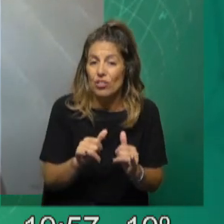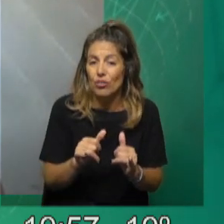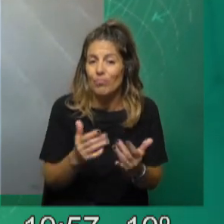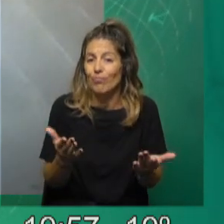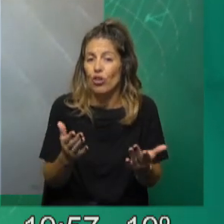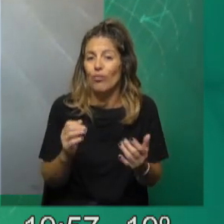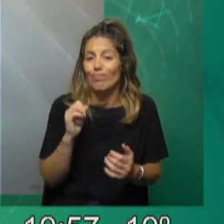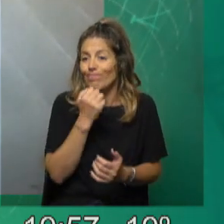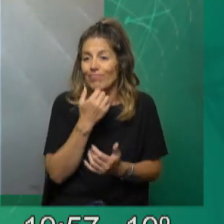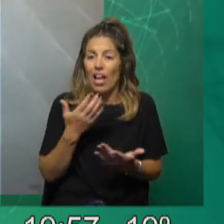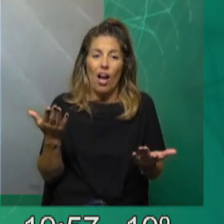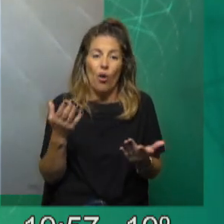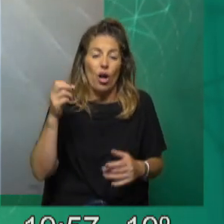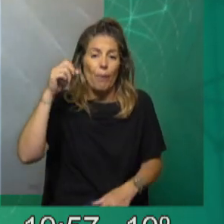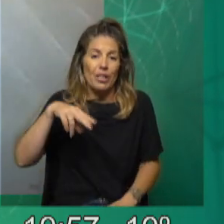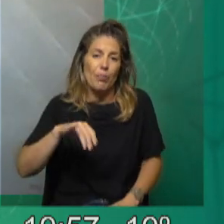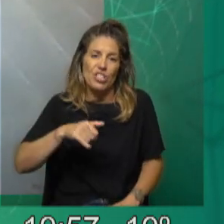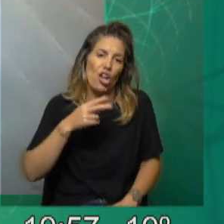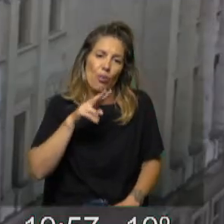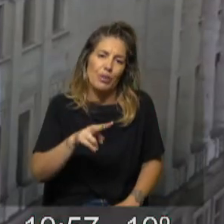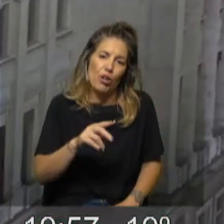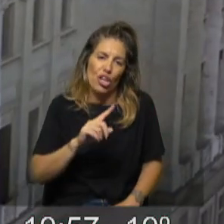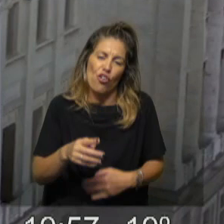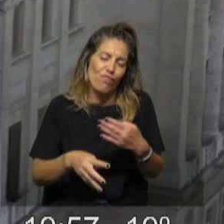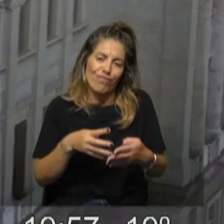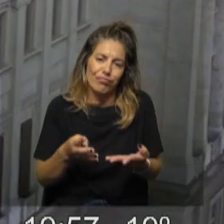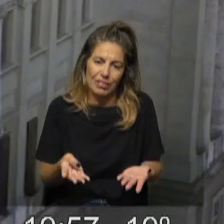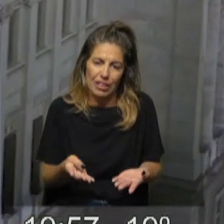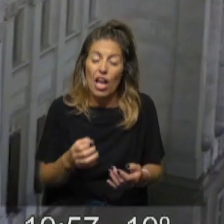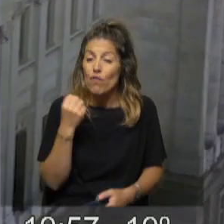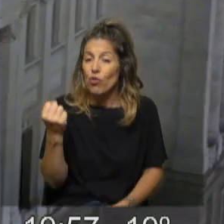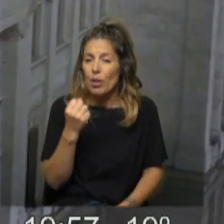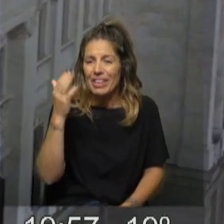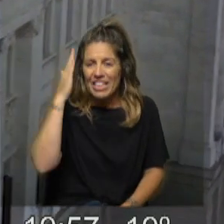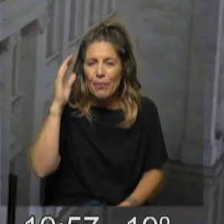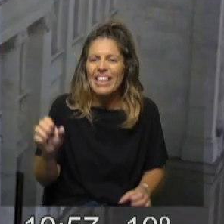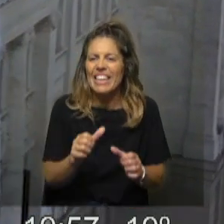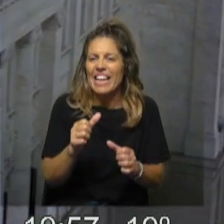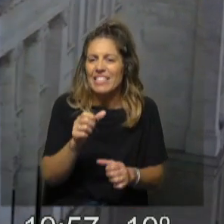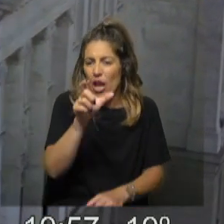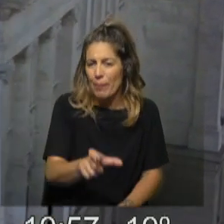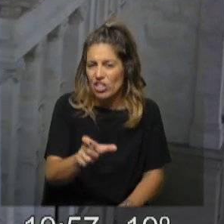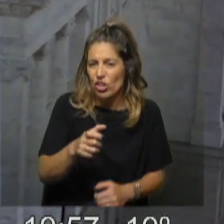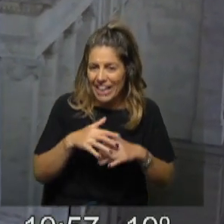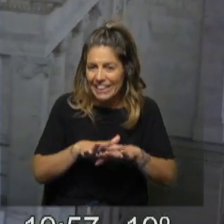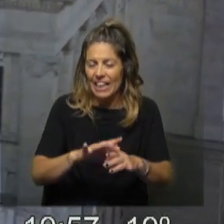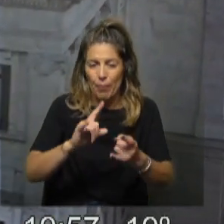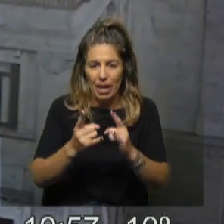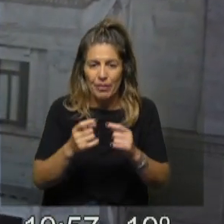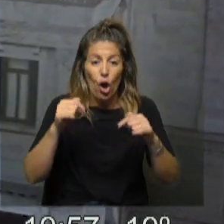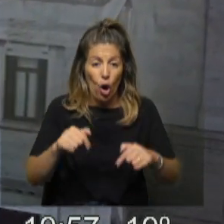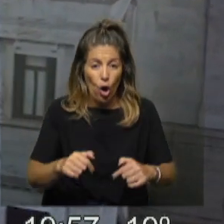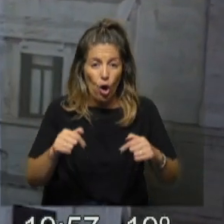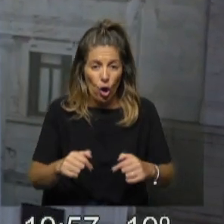nos reservamos el juicio porque ya lo hemos visto quedar varias veces. Es fundamental para saber qué hacen nuestros legisladores. Hoy ha habido